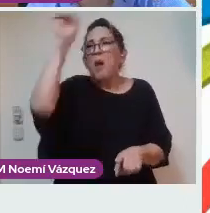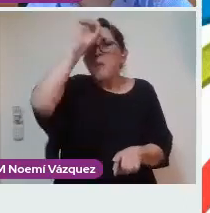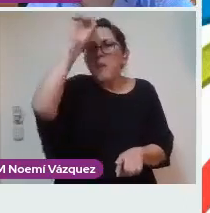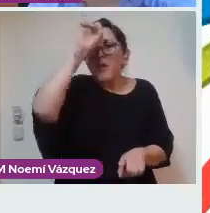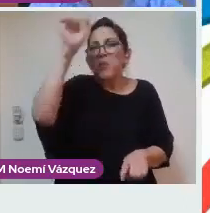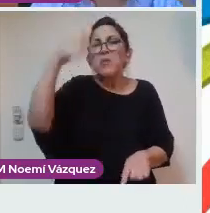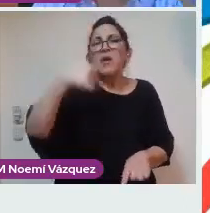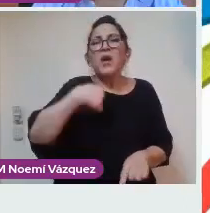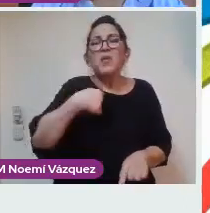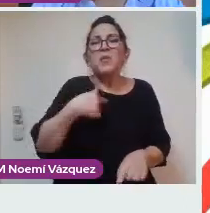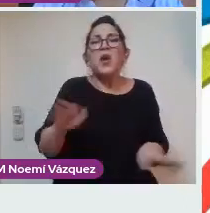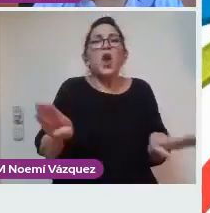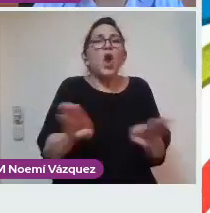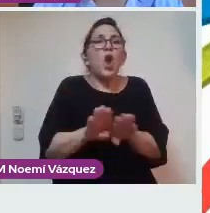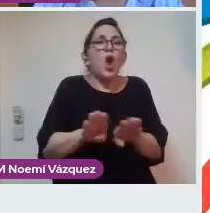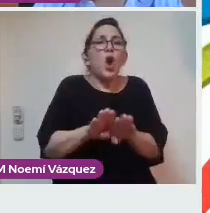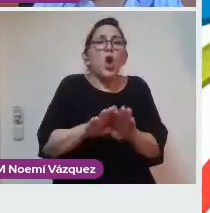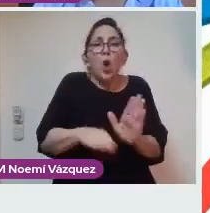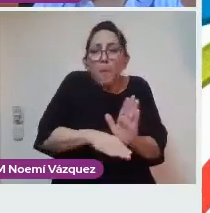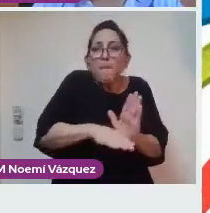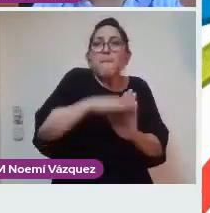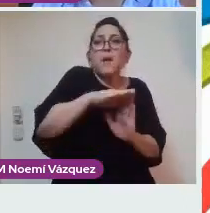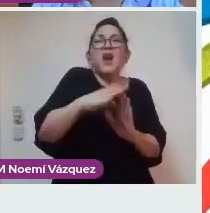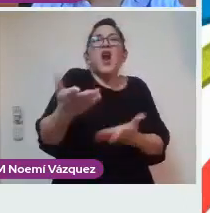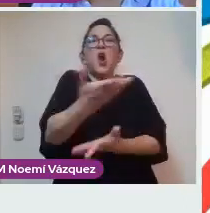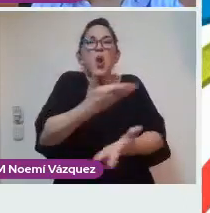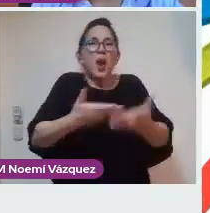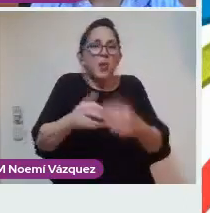la colaboración. O sea, si ya existe esta colaboración,